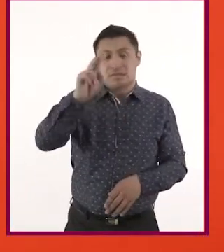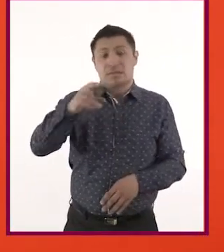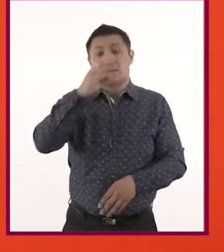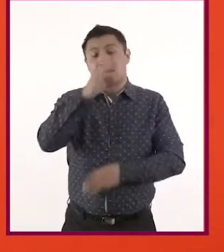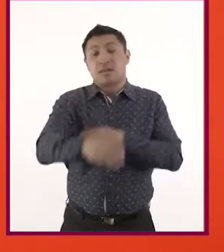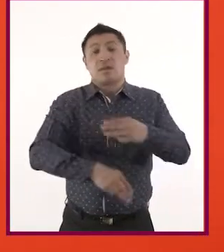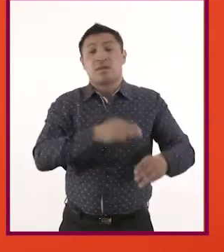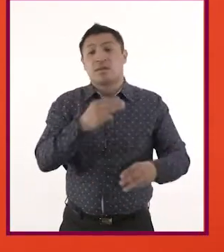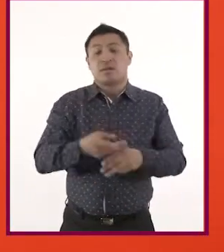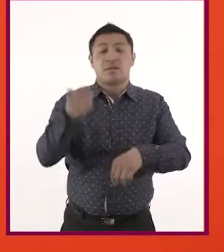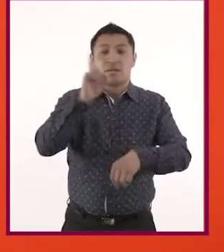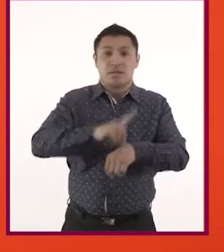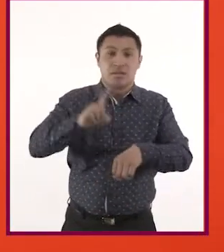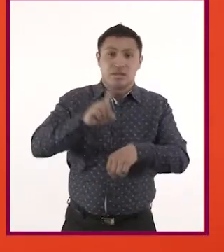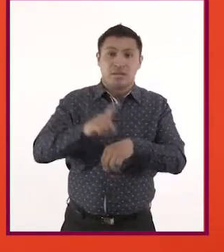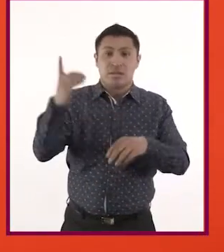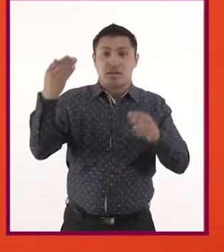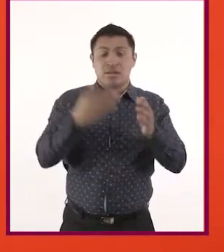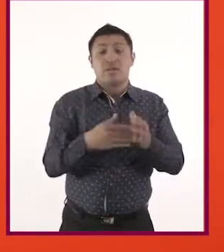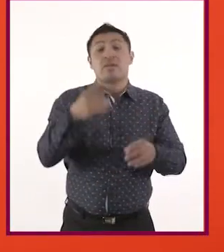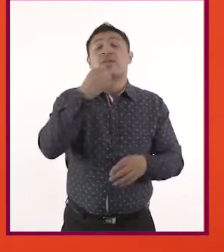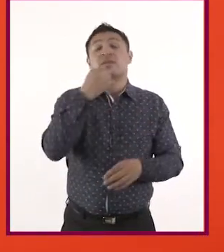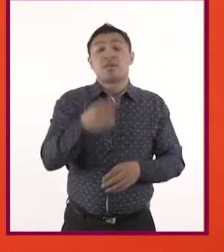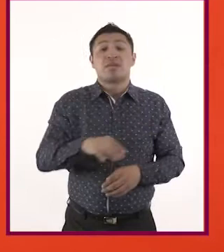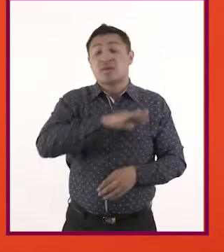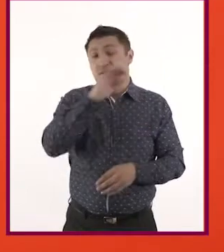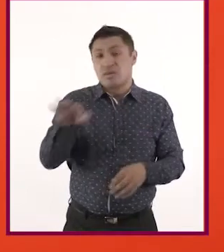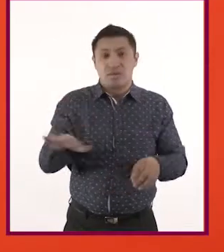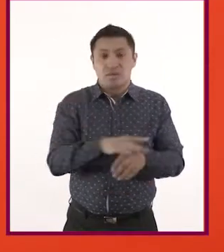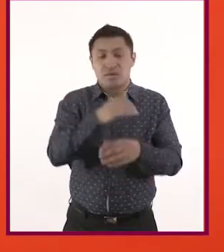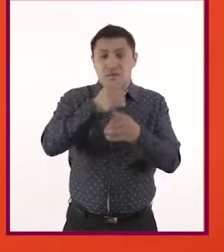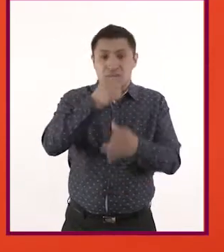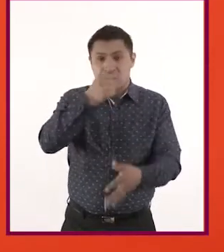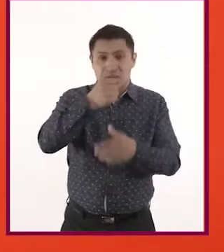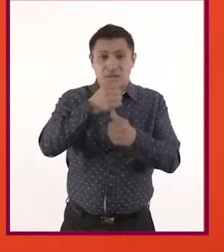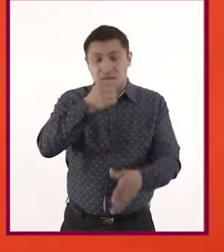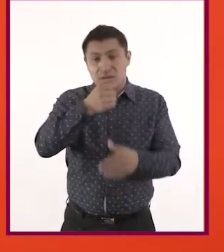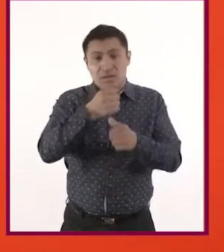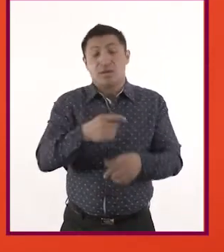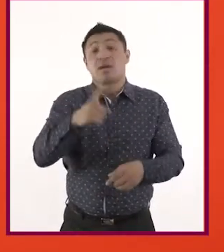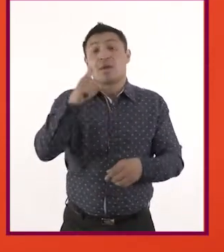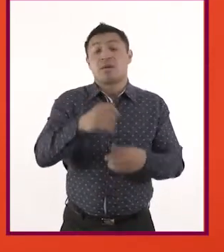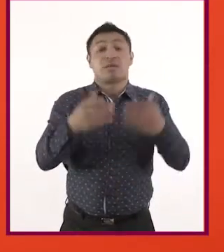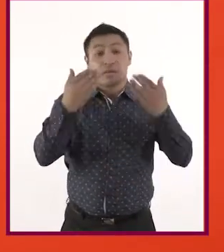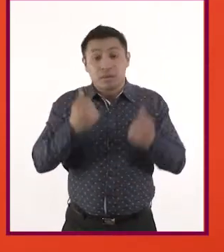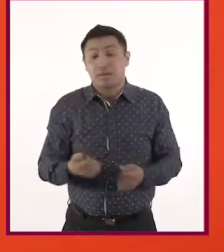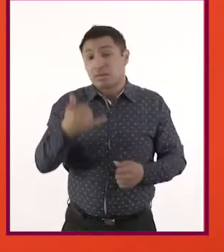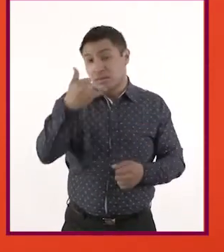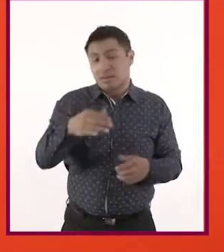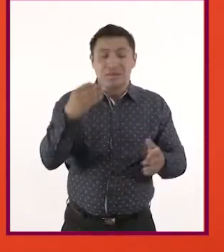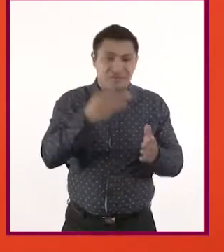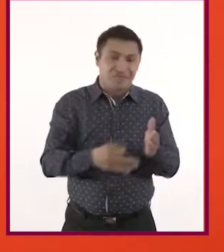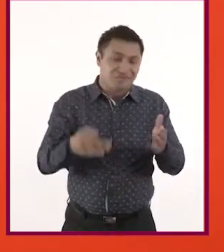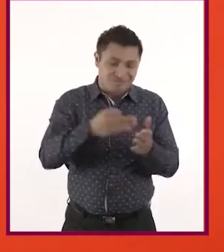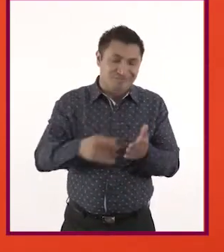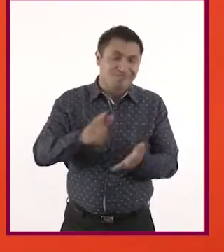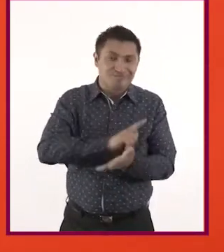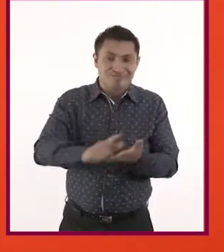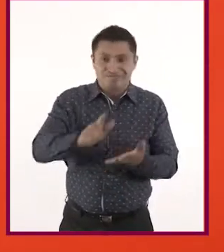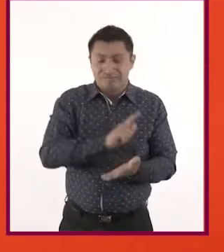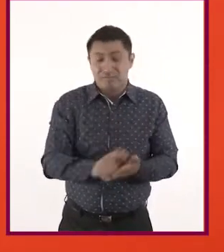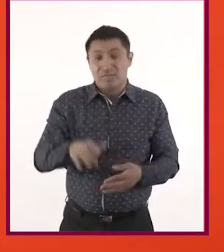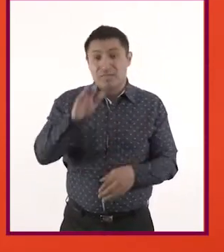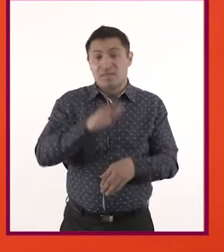mundial cada día 1,000 niños mueren debido a enfermedades diarreicas asociadas a la escasez de agua y su consecuente falta de higiene? Más